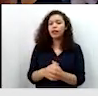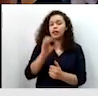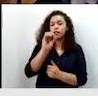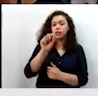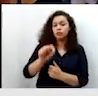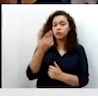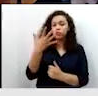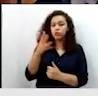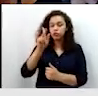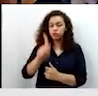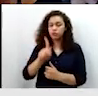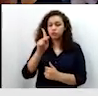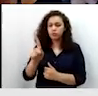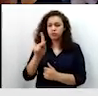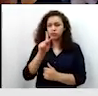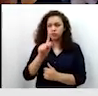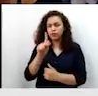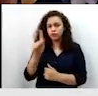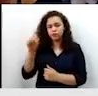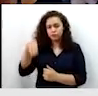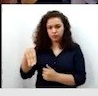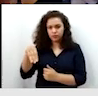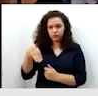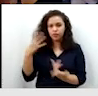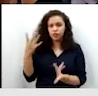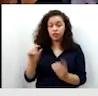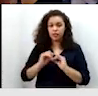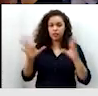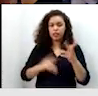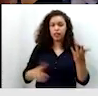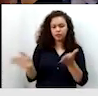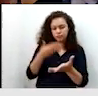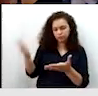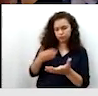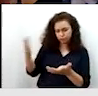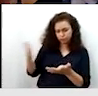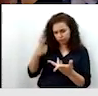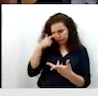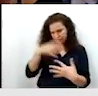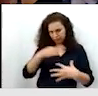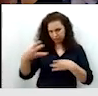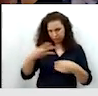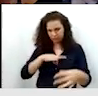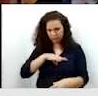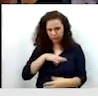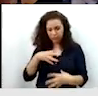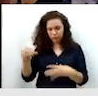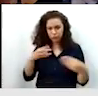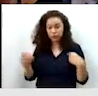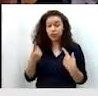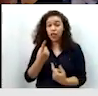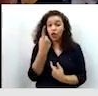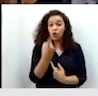0.5 partes por millón. E inclusive hay bibliografía de infectología donde se establece que un